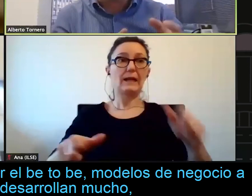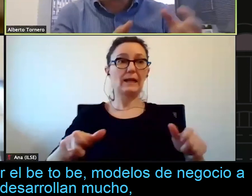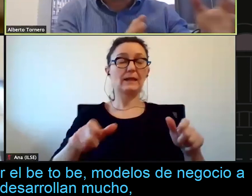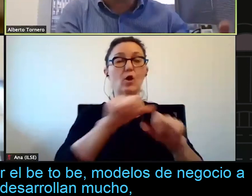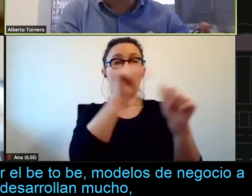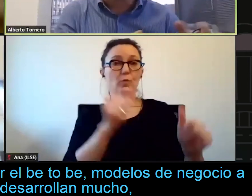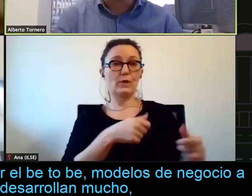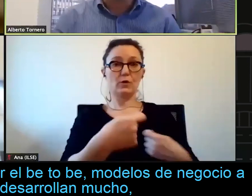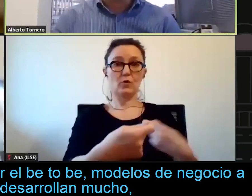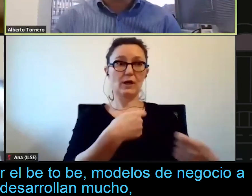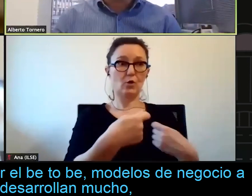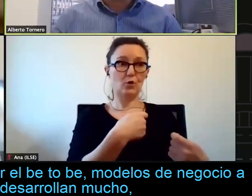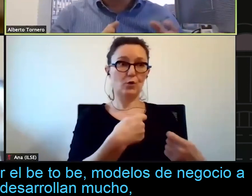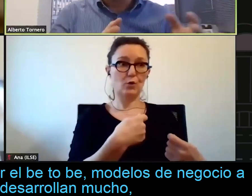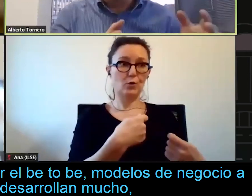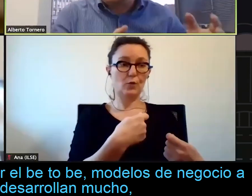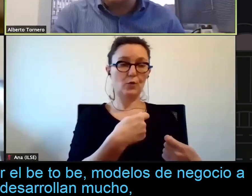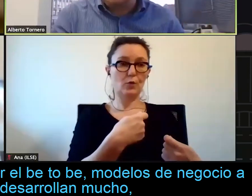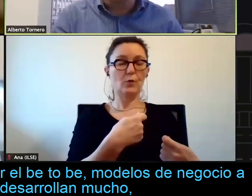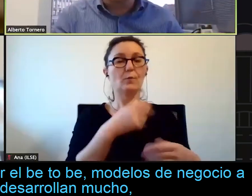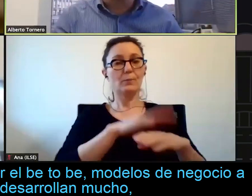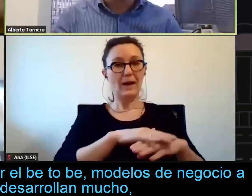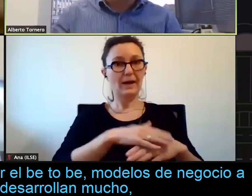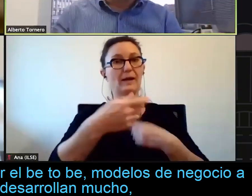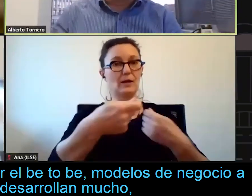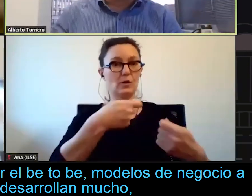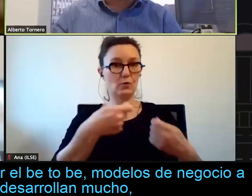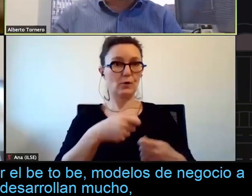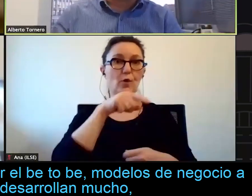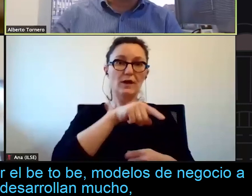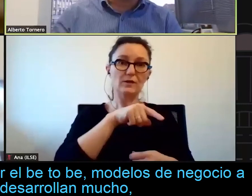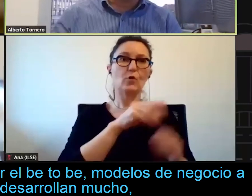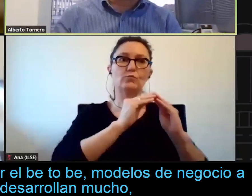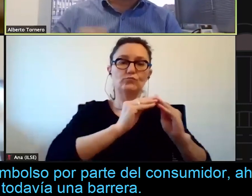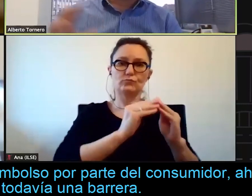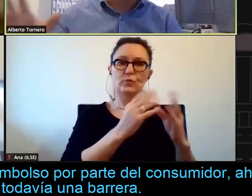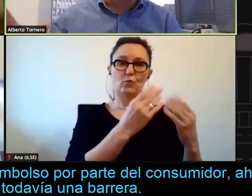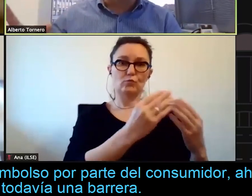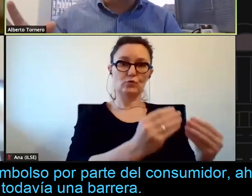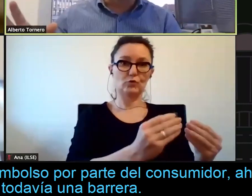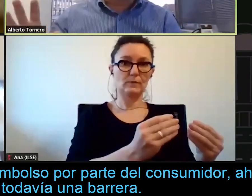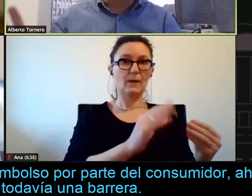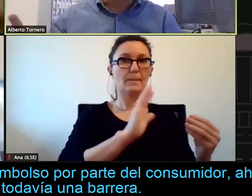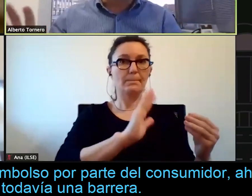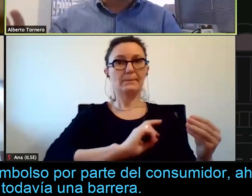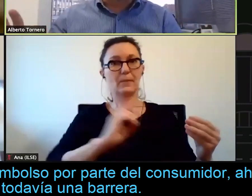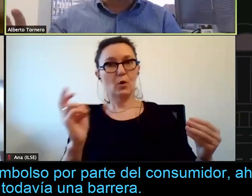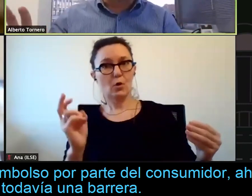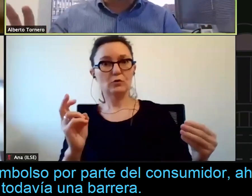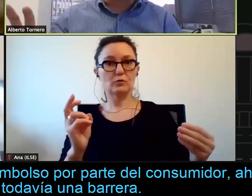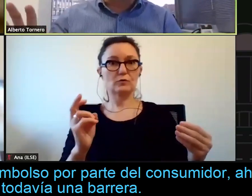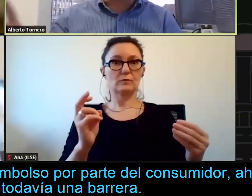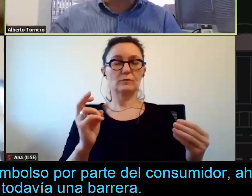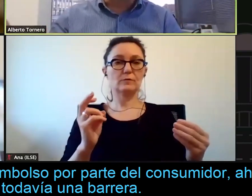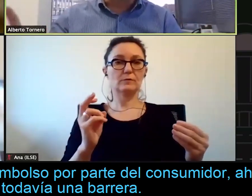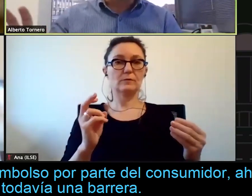de negocio a negocio, que esos se desarrollan mucho frente a los que están los que requieren un desembolso por parte